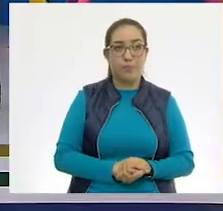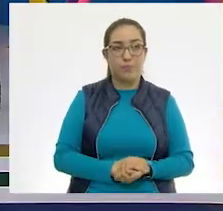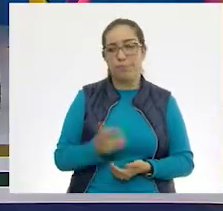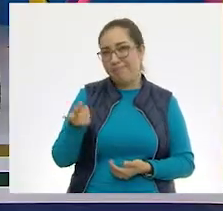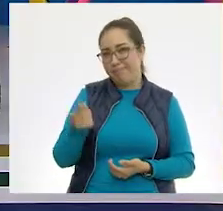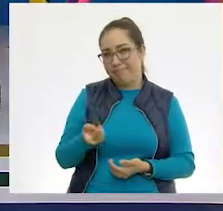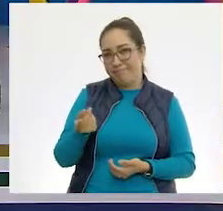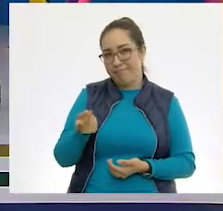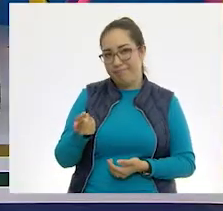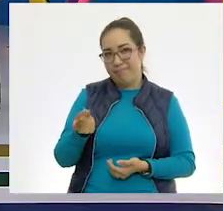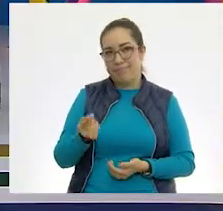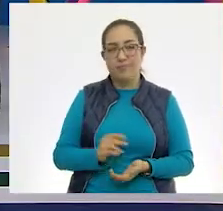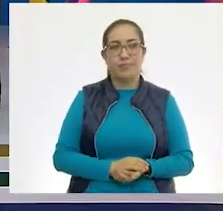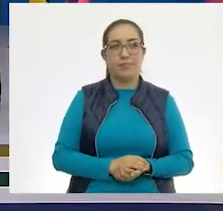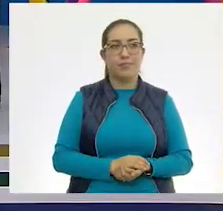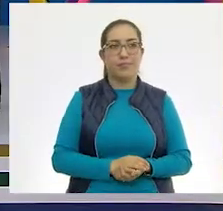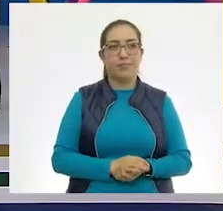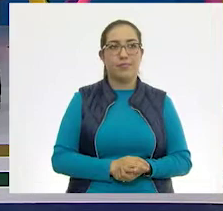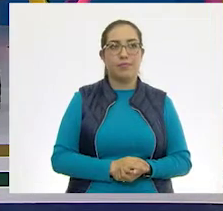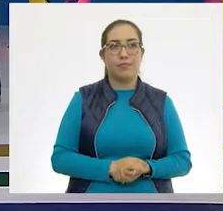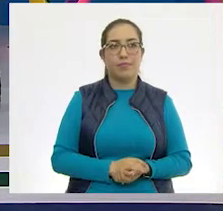perrito.